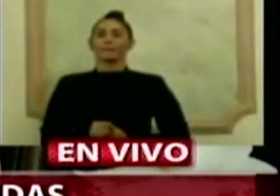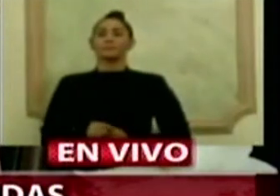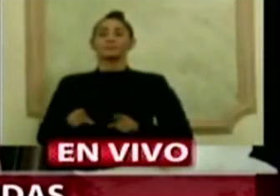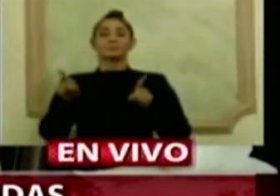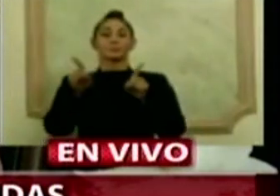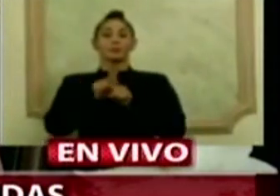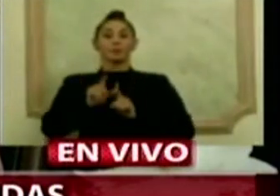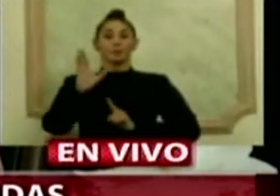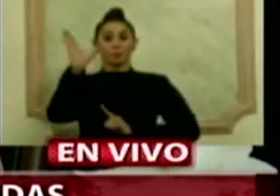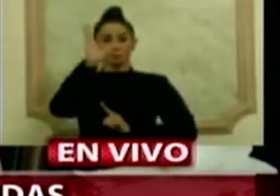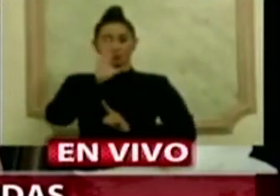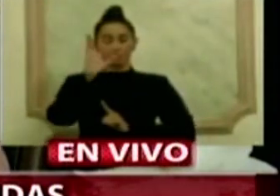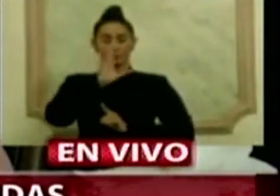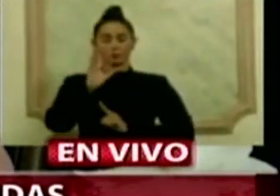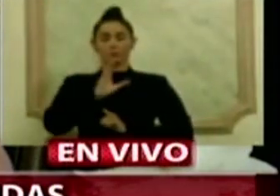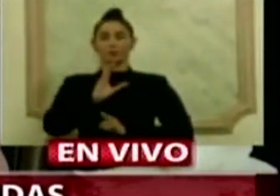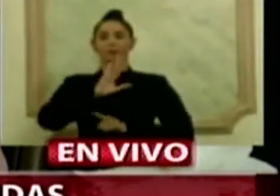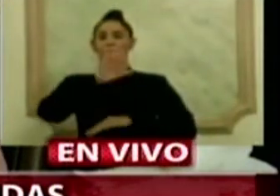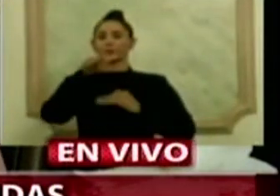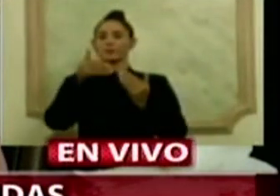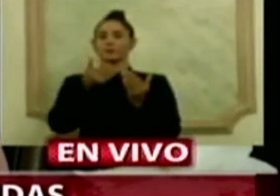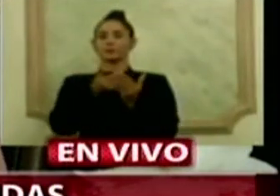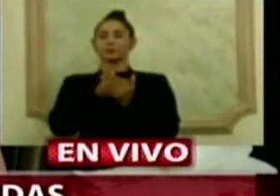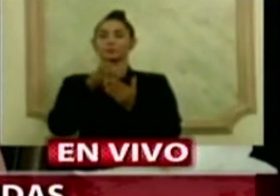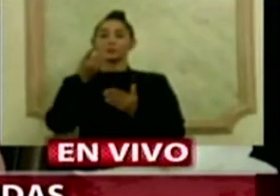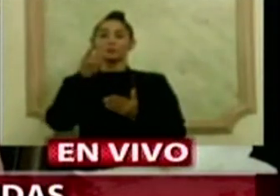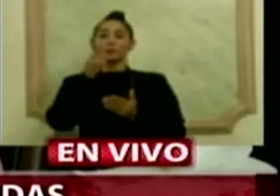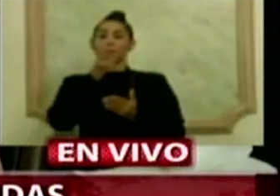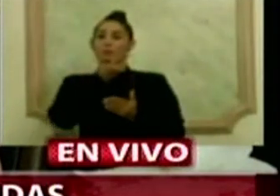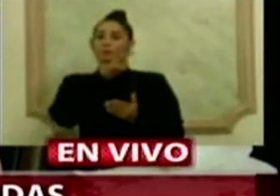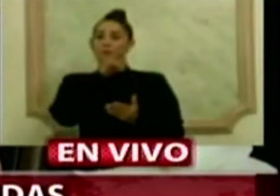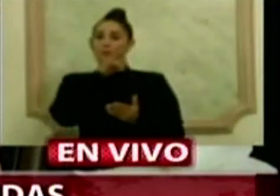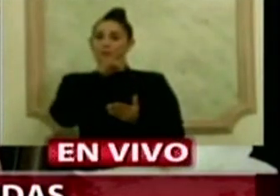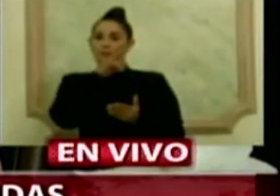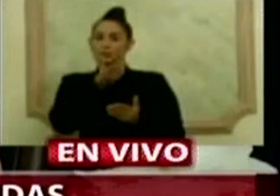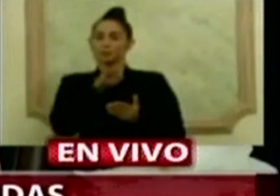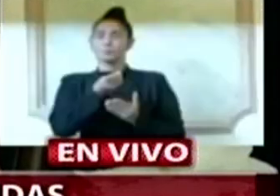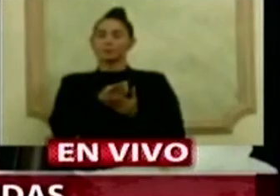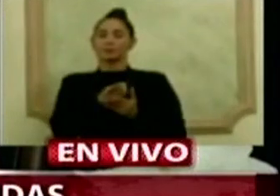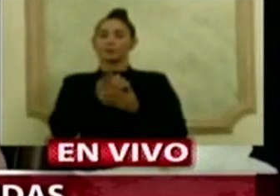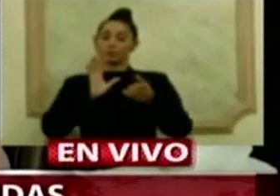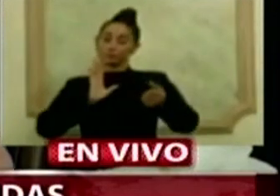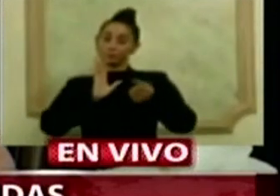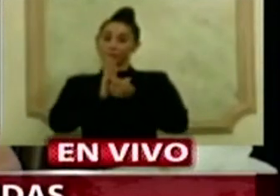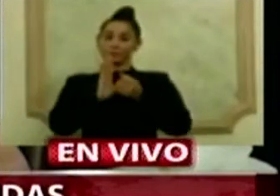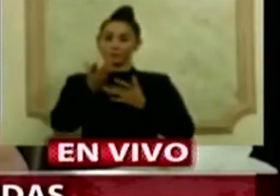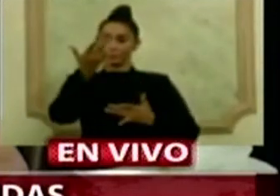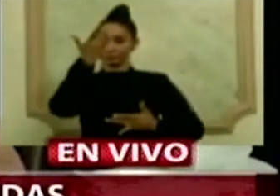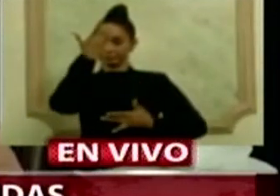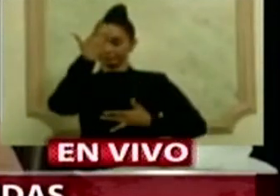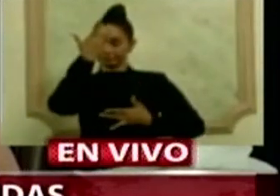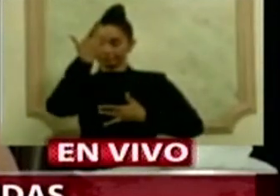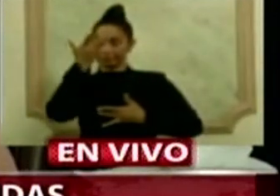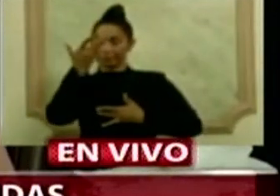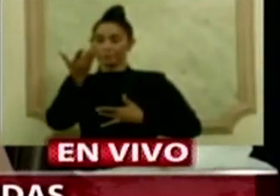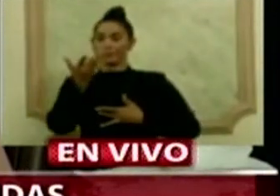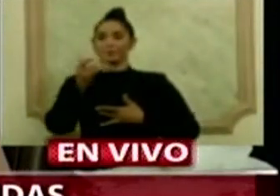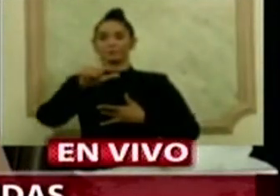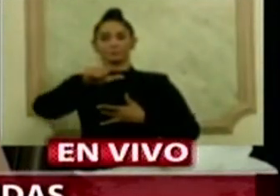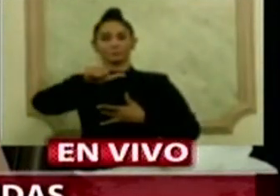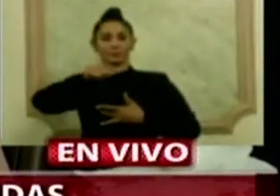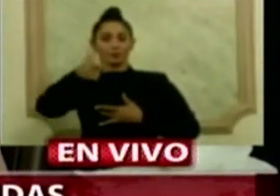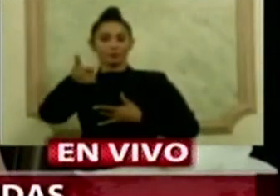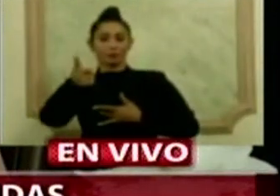menos dominicanos pues nos contagiemos de esta terrible enfermedad, y los que ya estén contagiados,